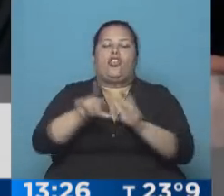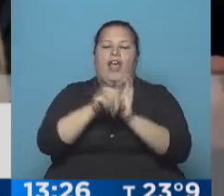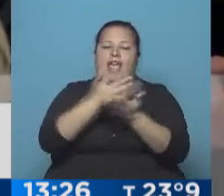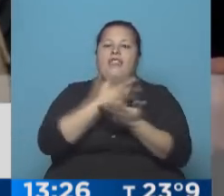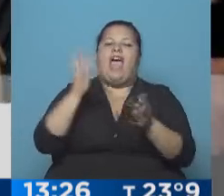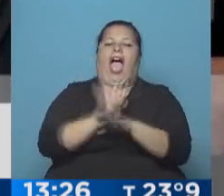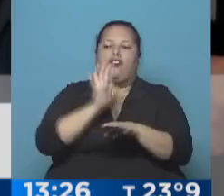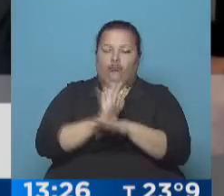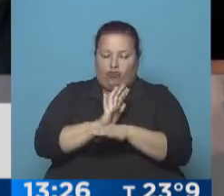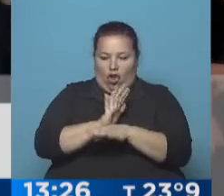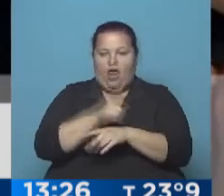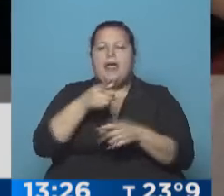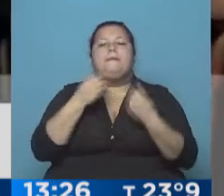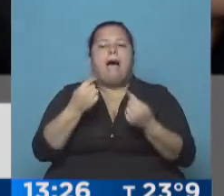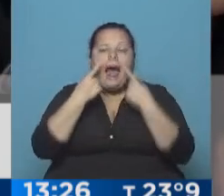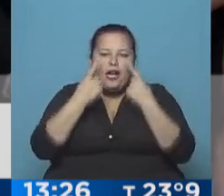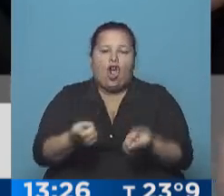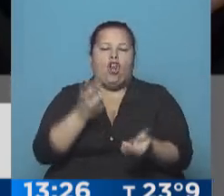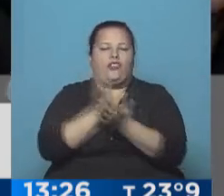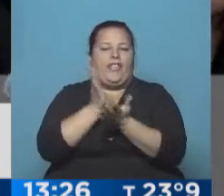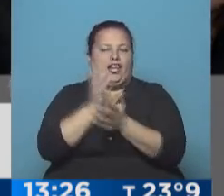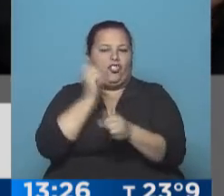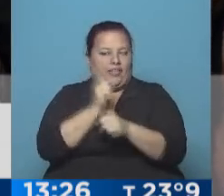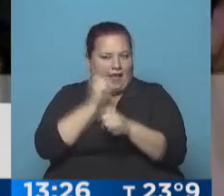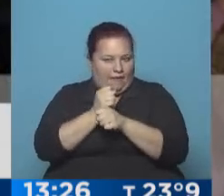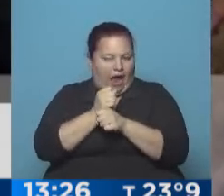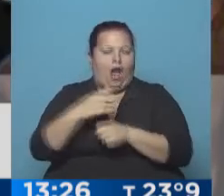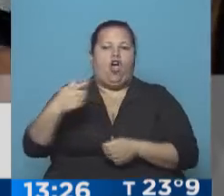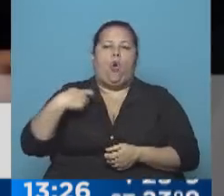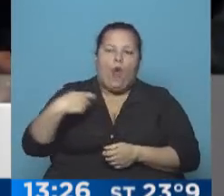actor. La iniciativa apunta a reconocer los derechos laborales,